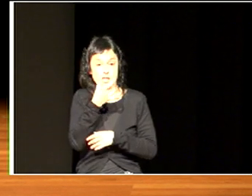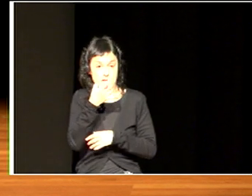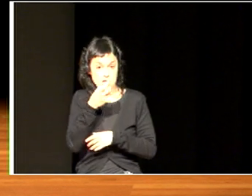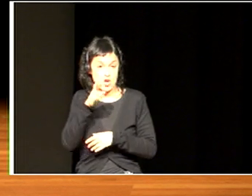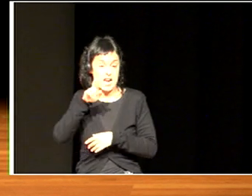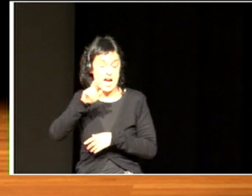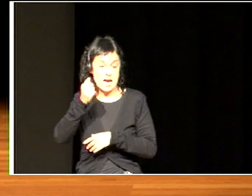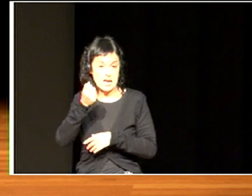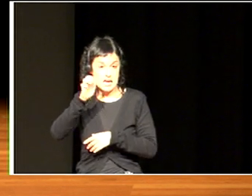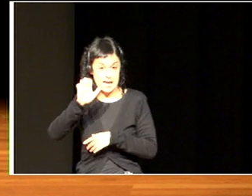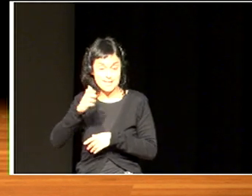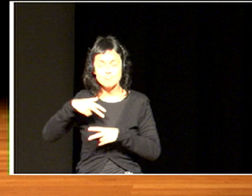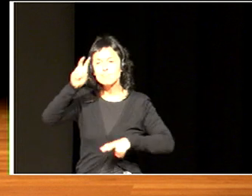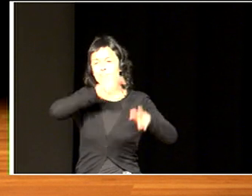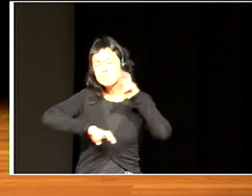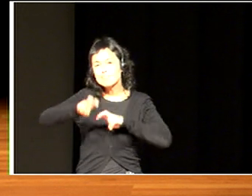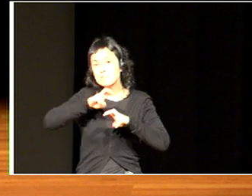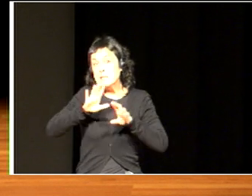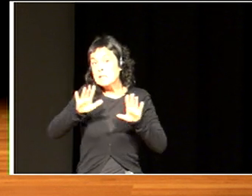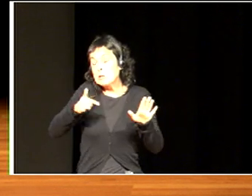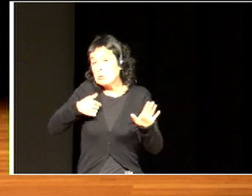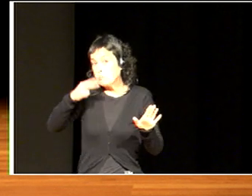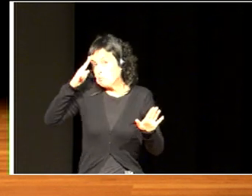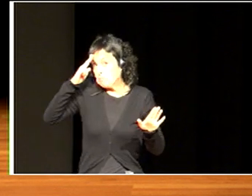española que tengo un tremendo respeto